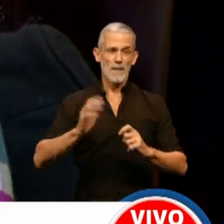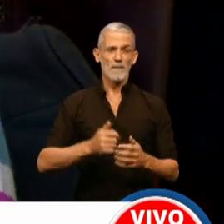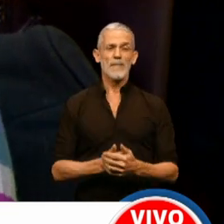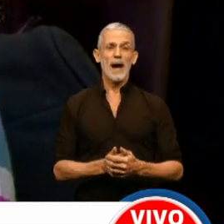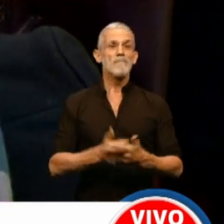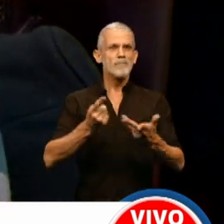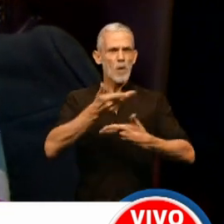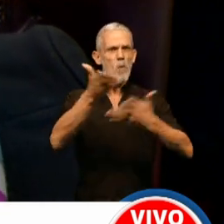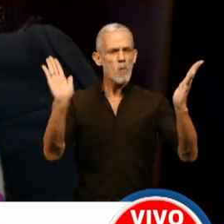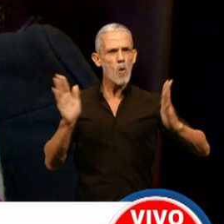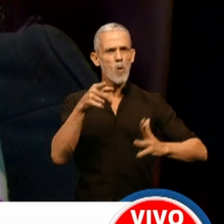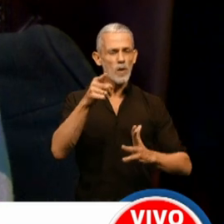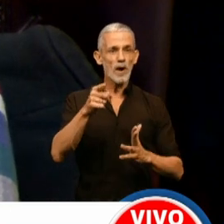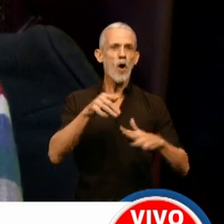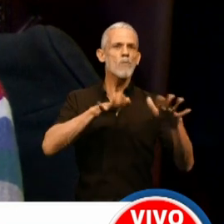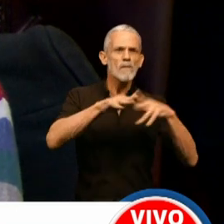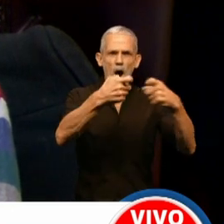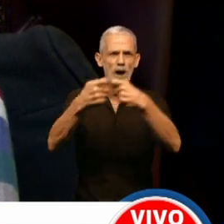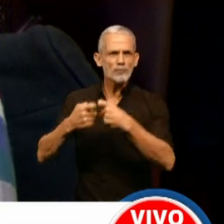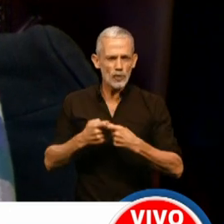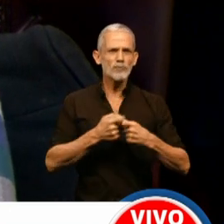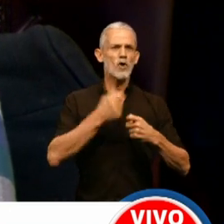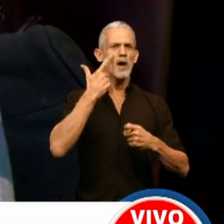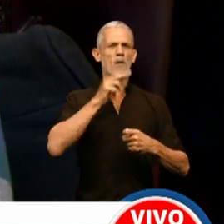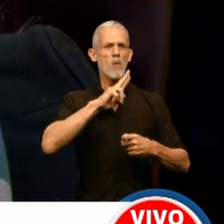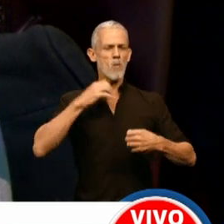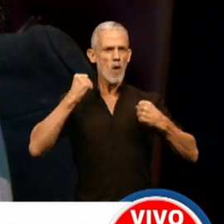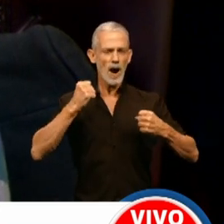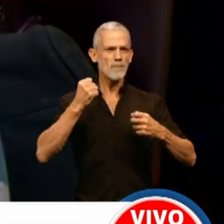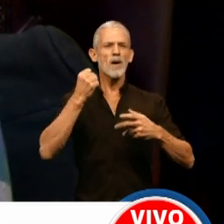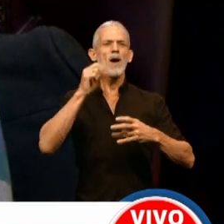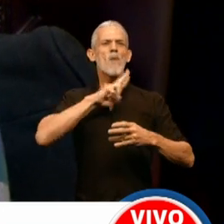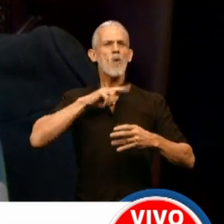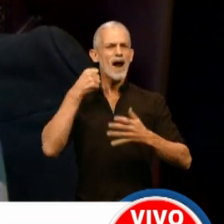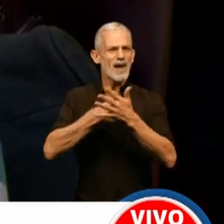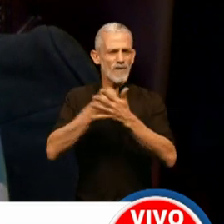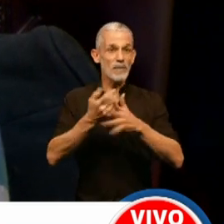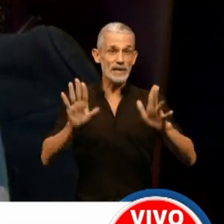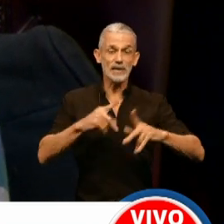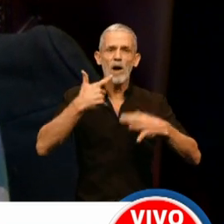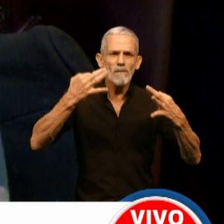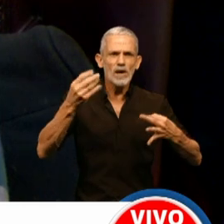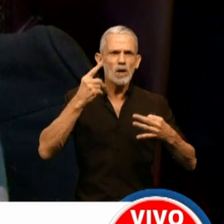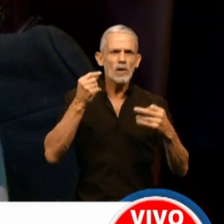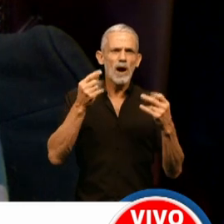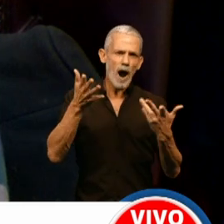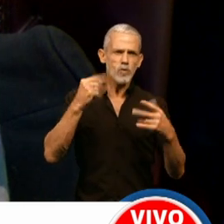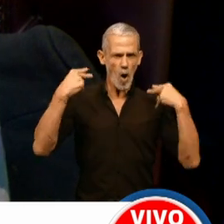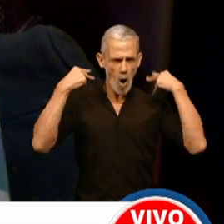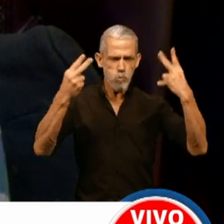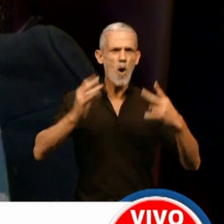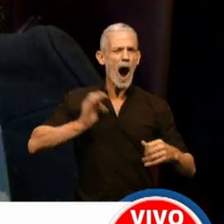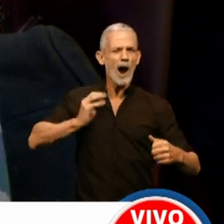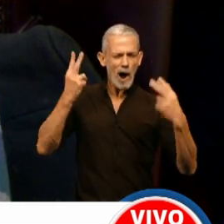y pública de los movimientos transfeminismo es innegable llevan adelante una verdadera sublevación después de